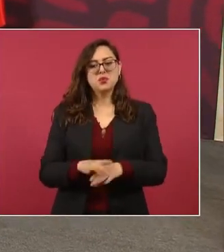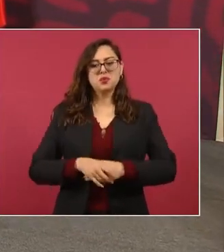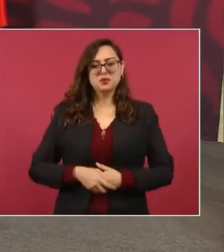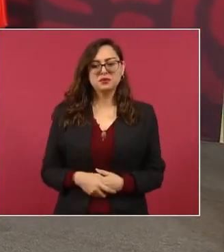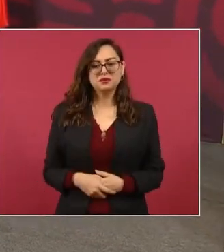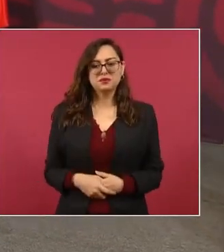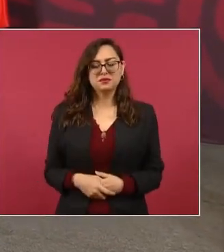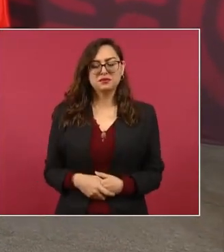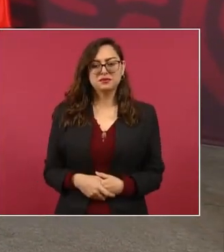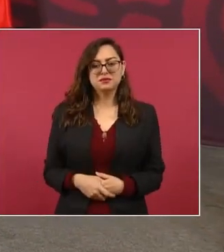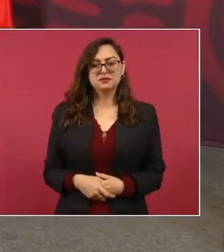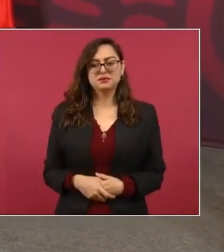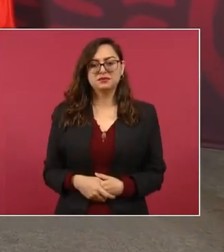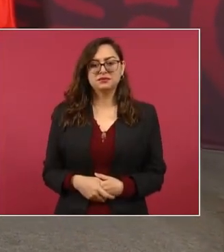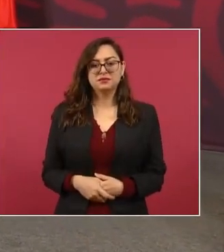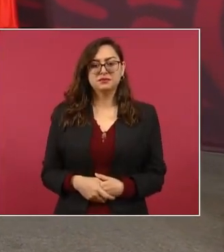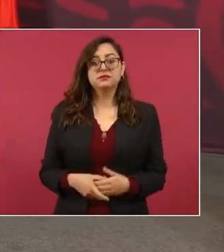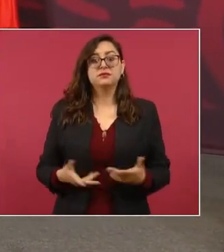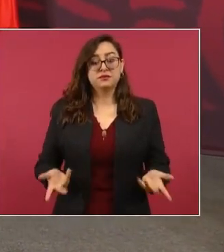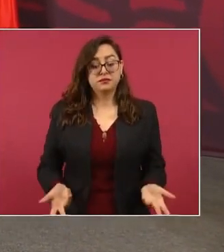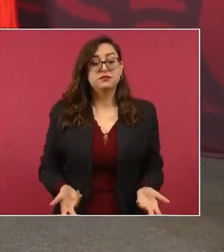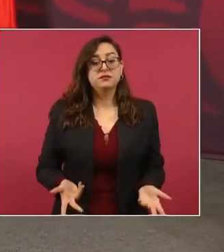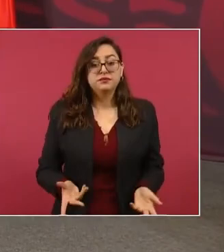Sí, el Parlamento Europeo y el,